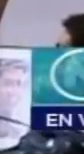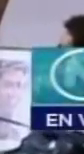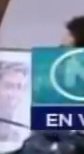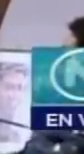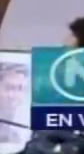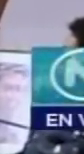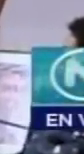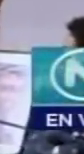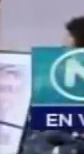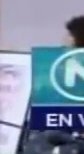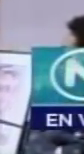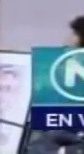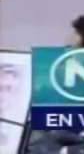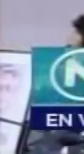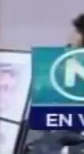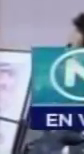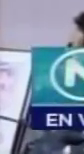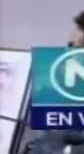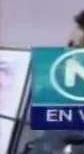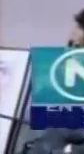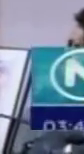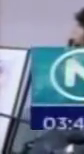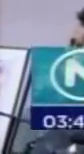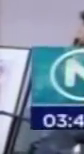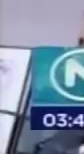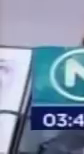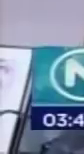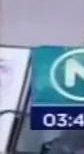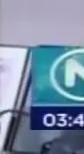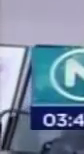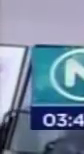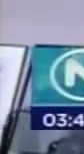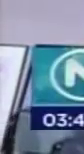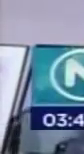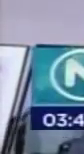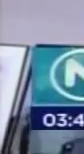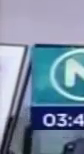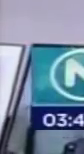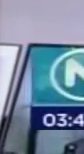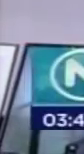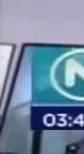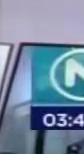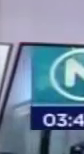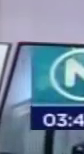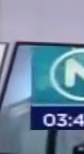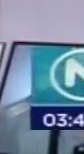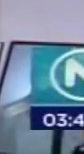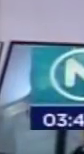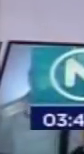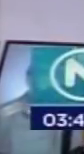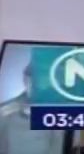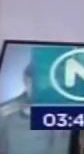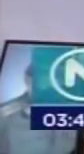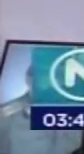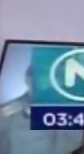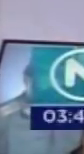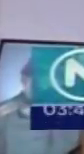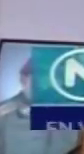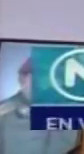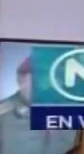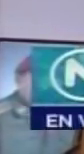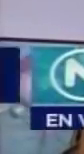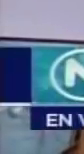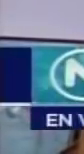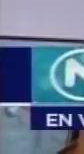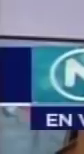mundo y nos enseñaba permanentemente cosas nuevas. A las nuevas generaciones que se venían formando,